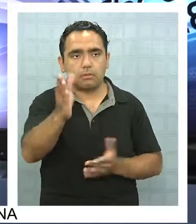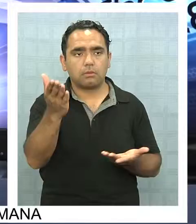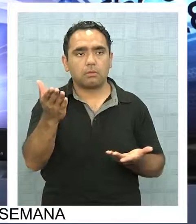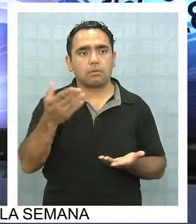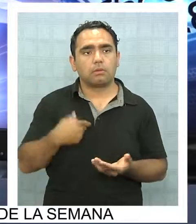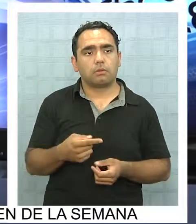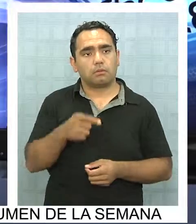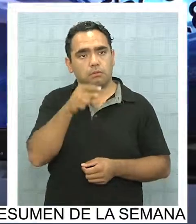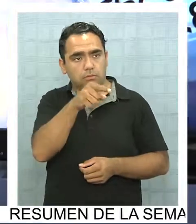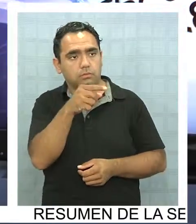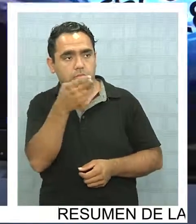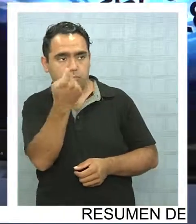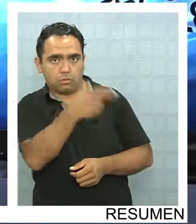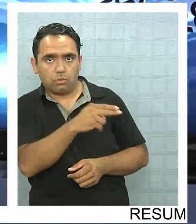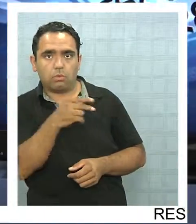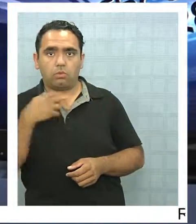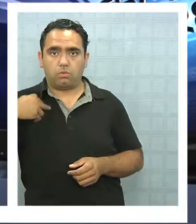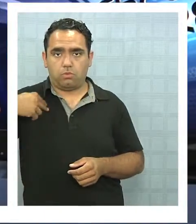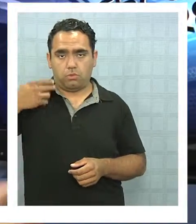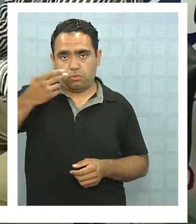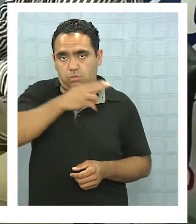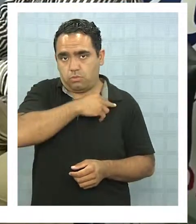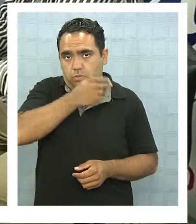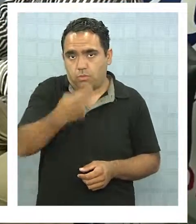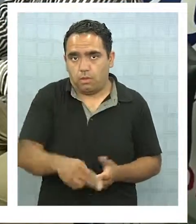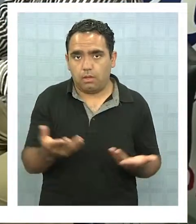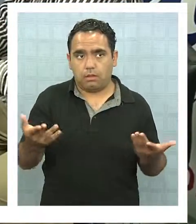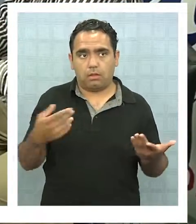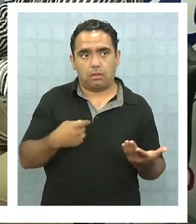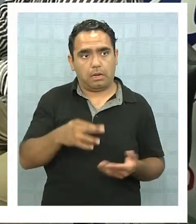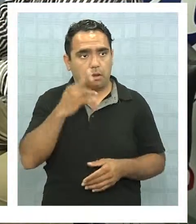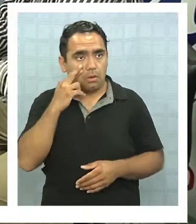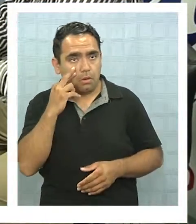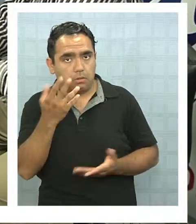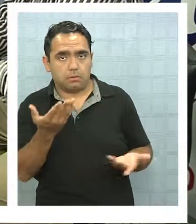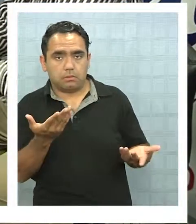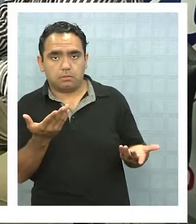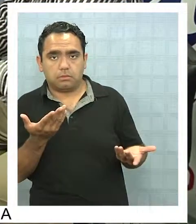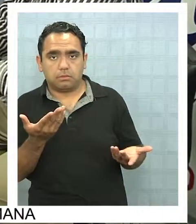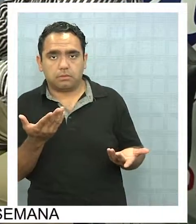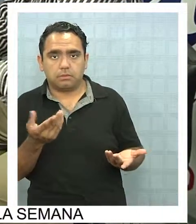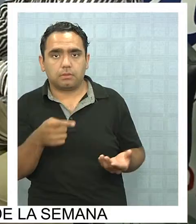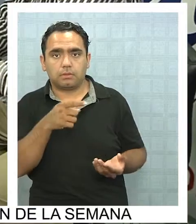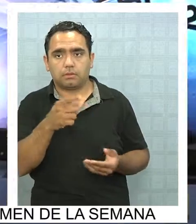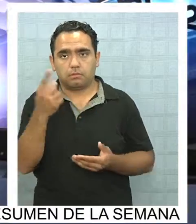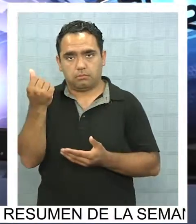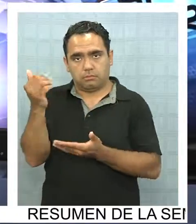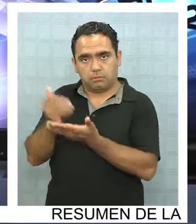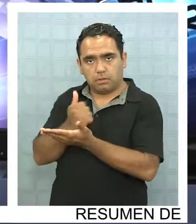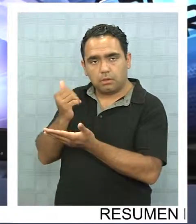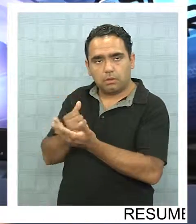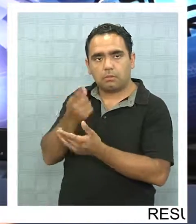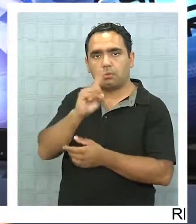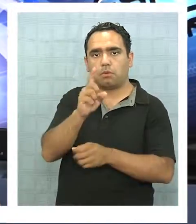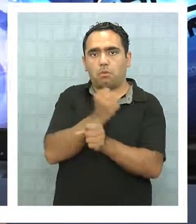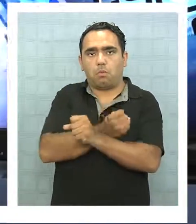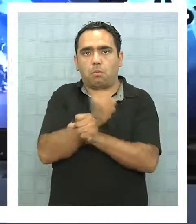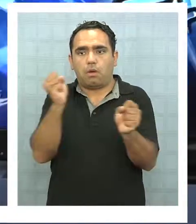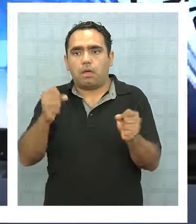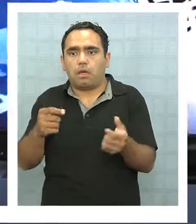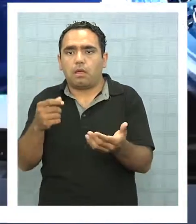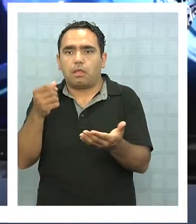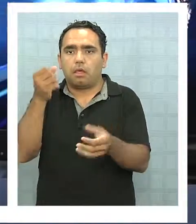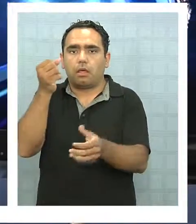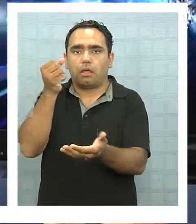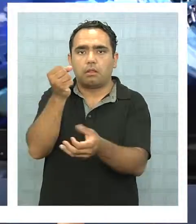Y por eso es el dueño de la empresa y por eso se le reconoce legítimamente el derecho a quedarse con las ganancias. Pero no me venga a usar los salarios